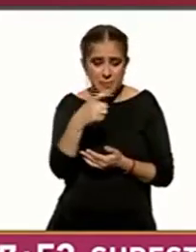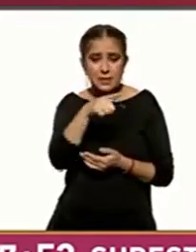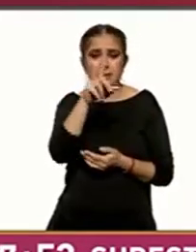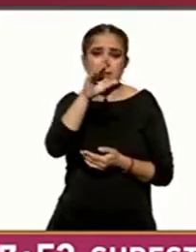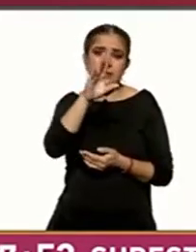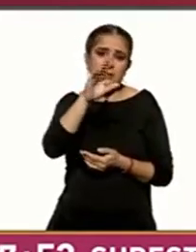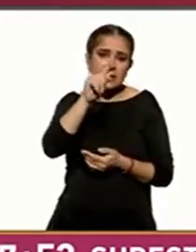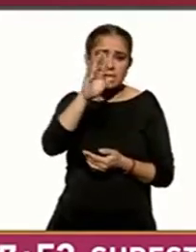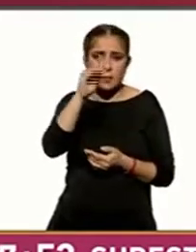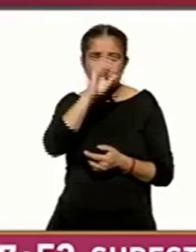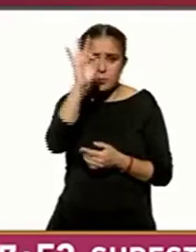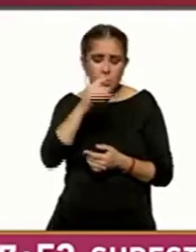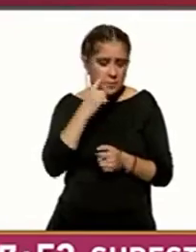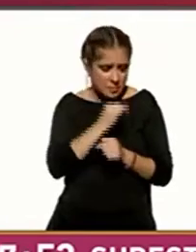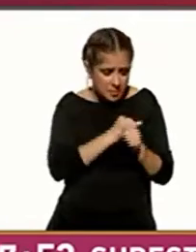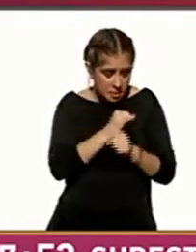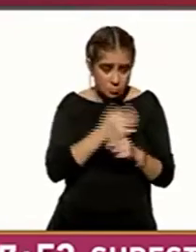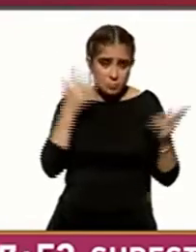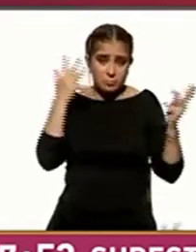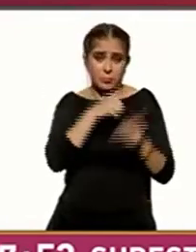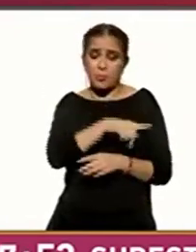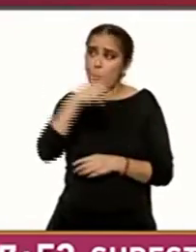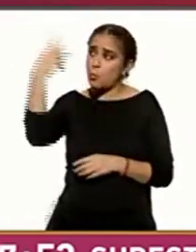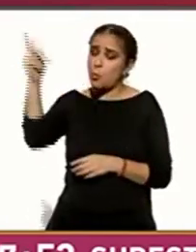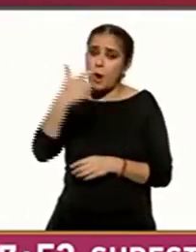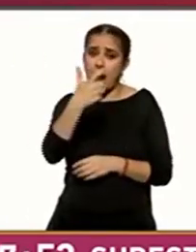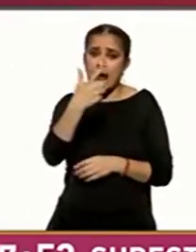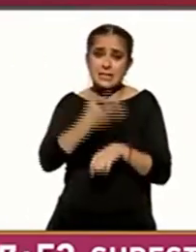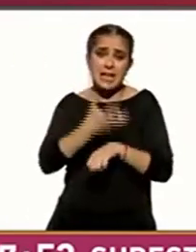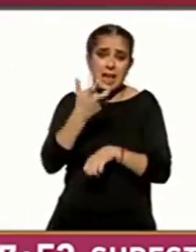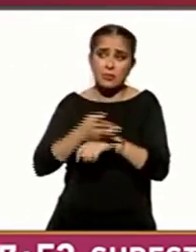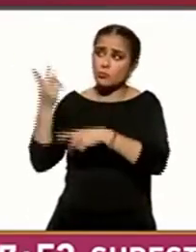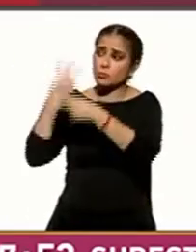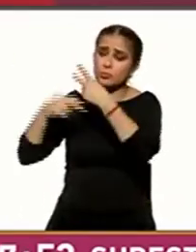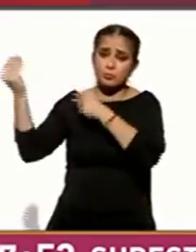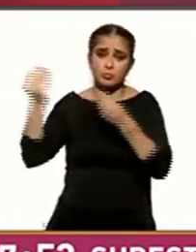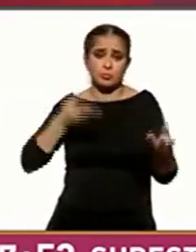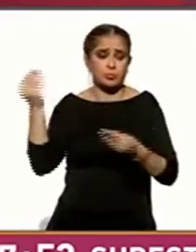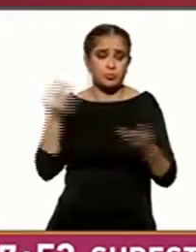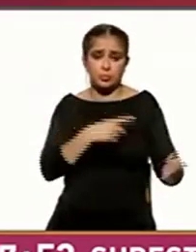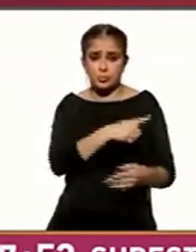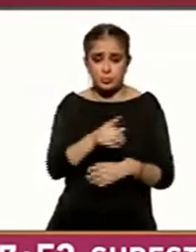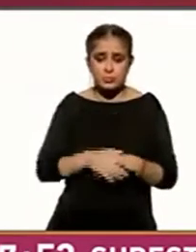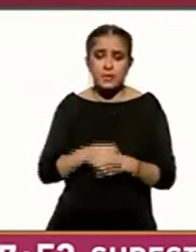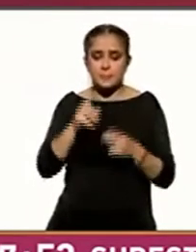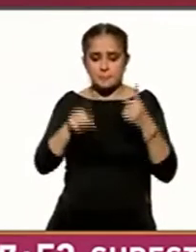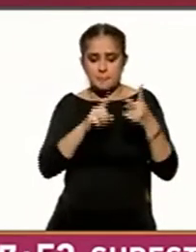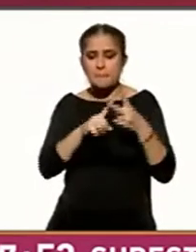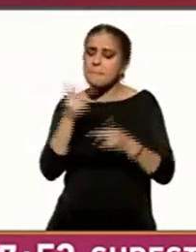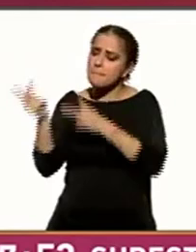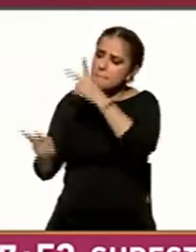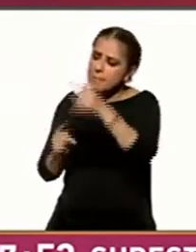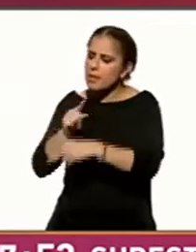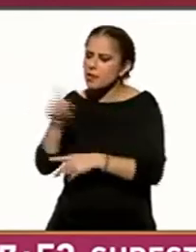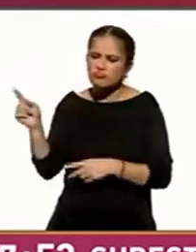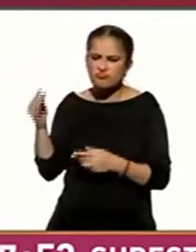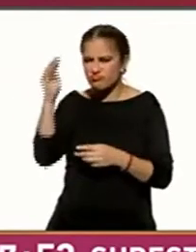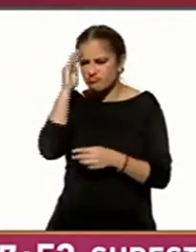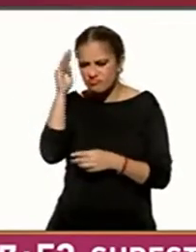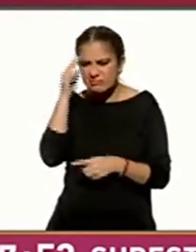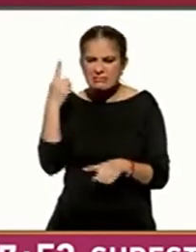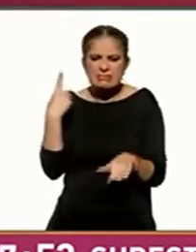90% viene de Estados Unidos. Luego preguntamos, ¿usted quién cree que es